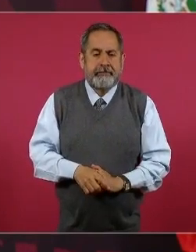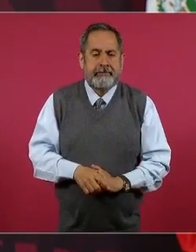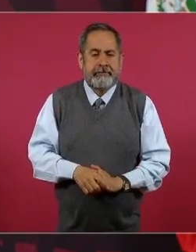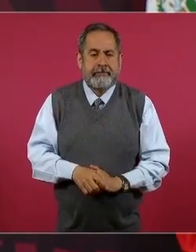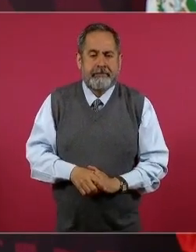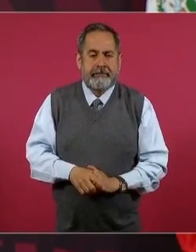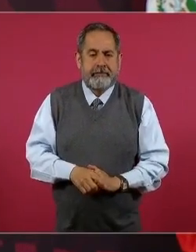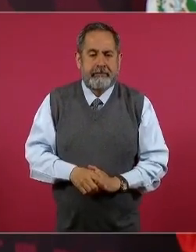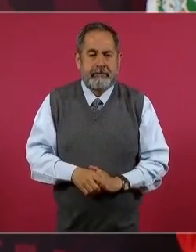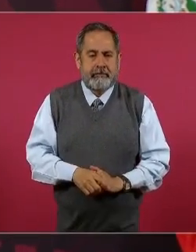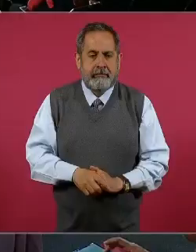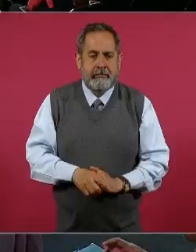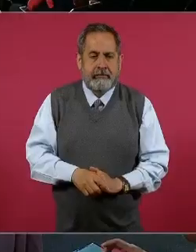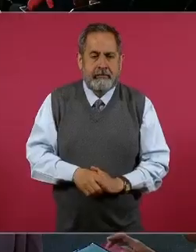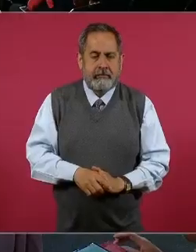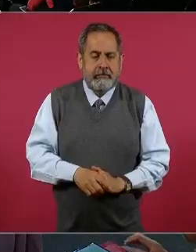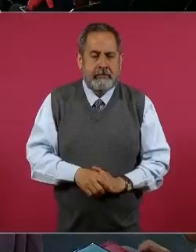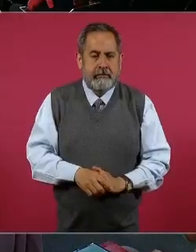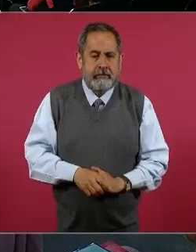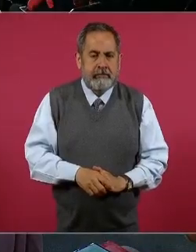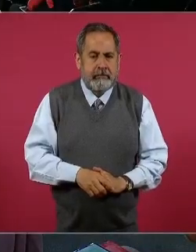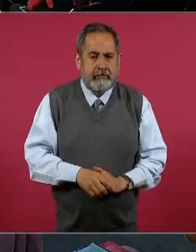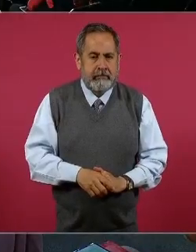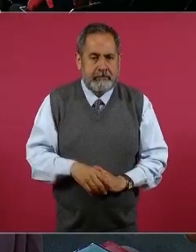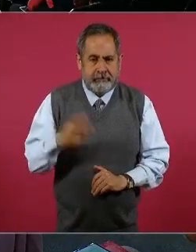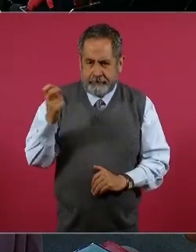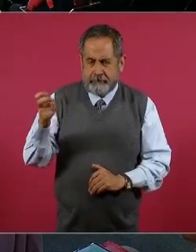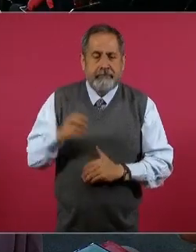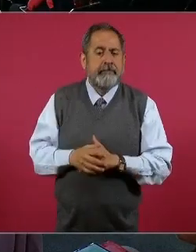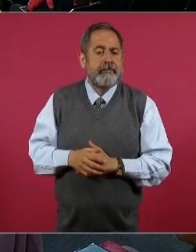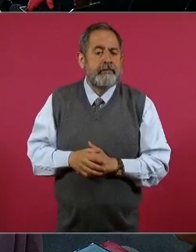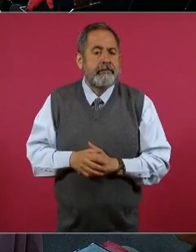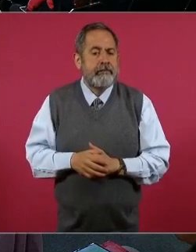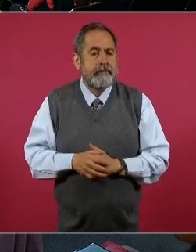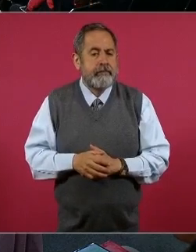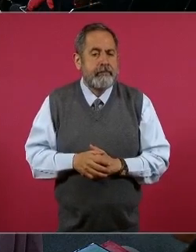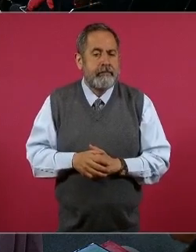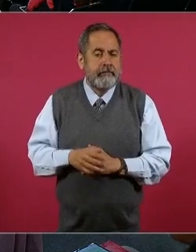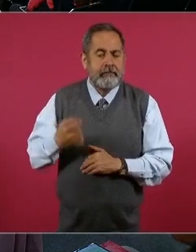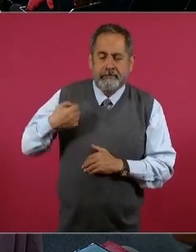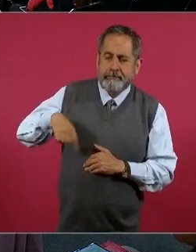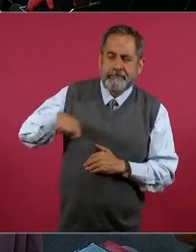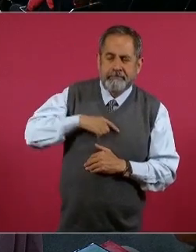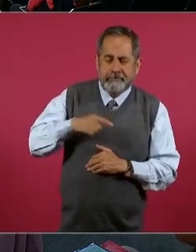¿Sí? Que no nos volvamos